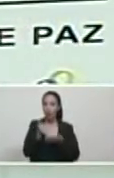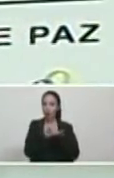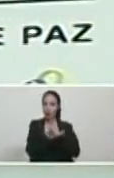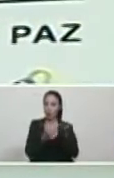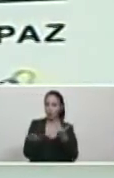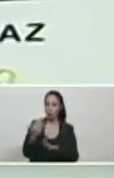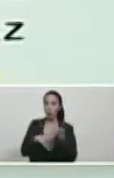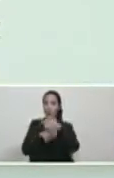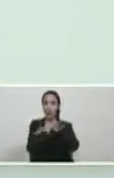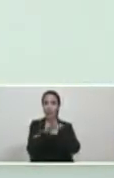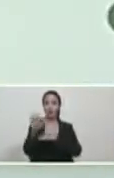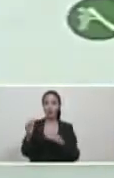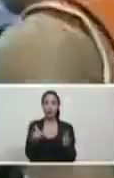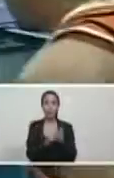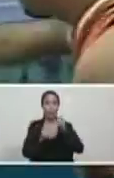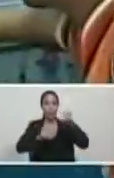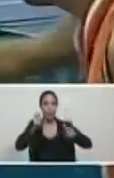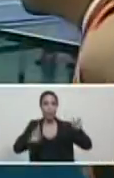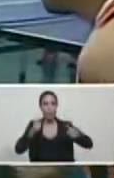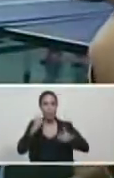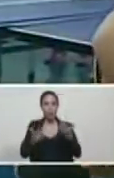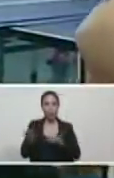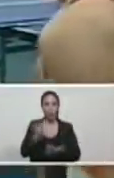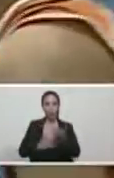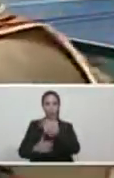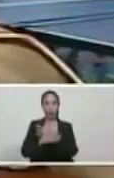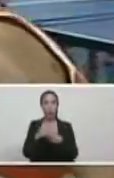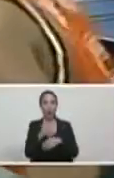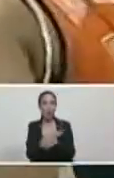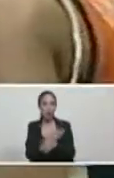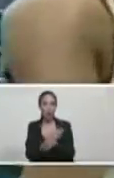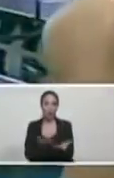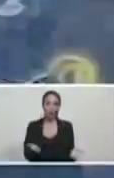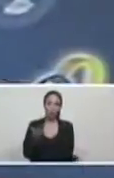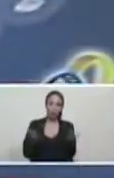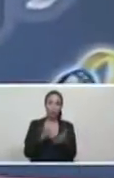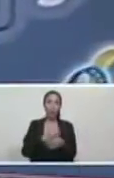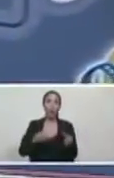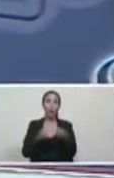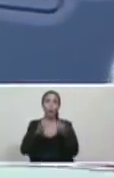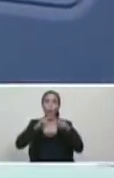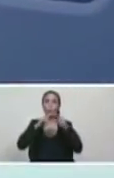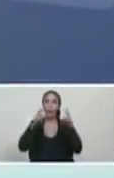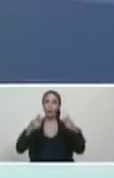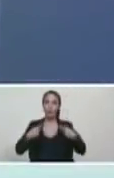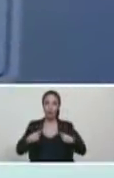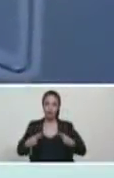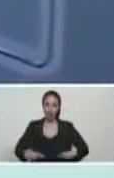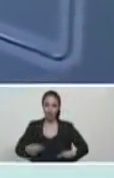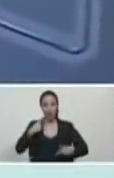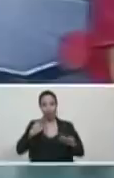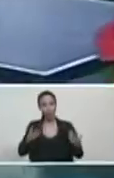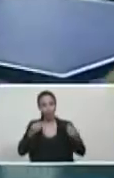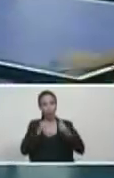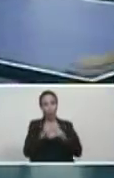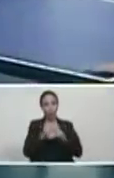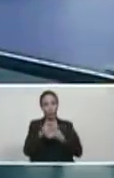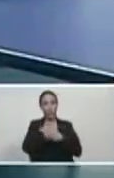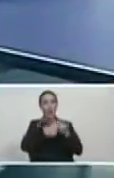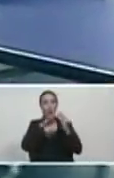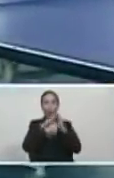de 35.000 personas. Estamos junto con el Movimiento por la Paz y la Vida, con el poder